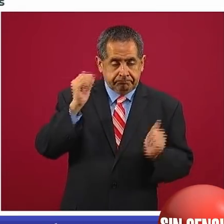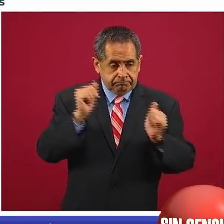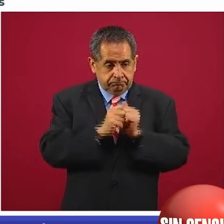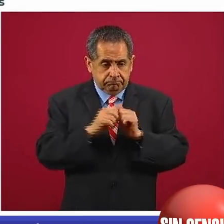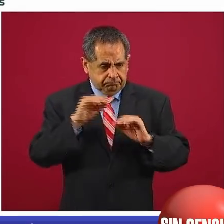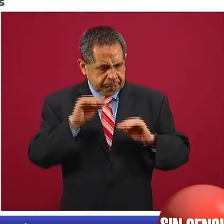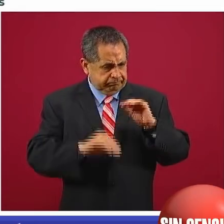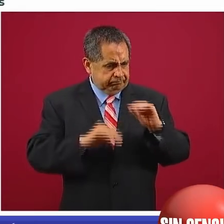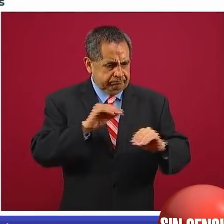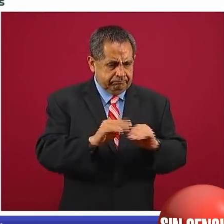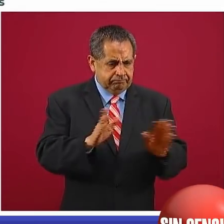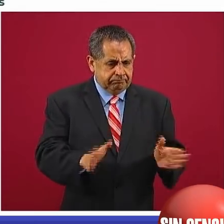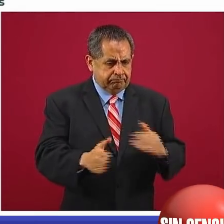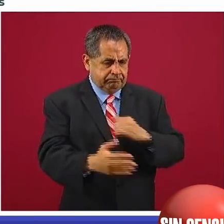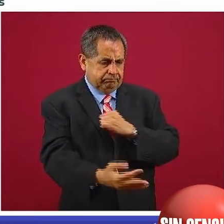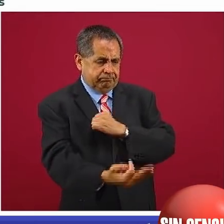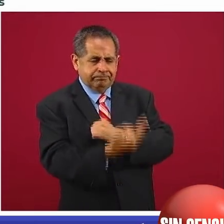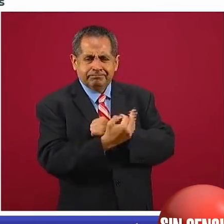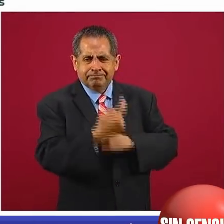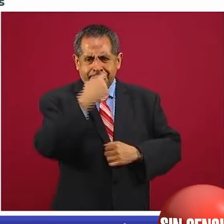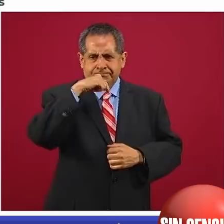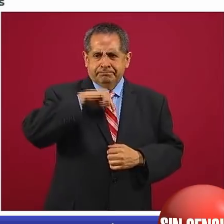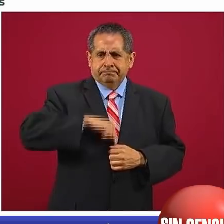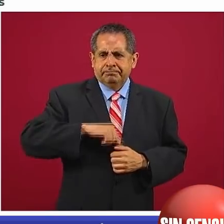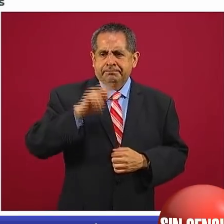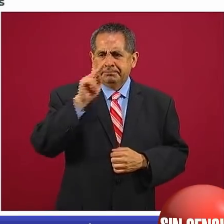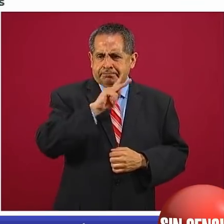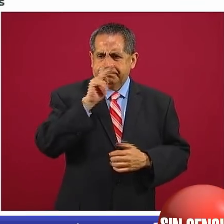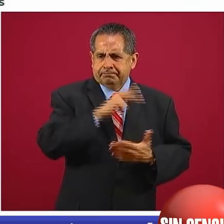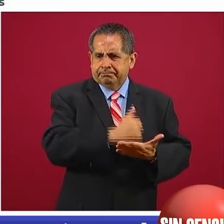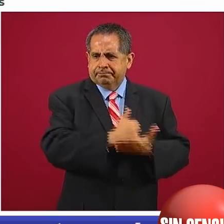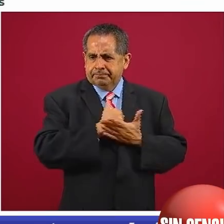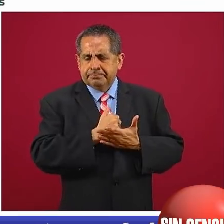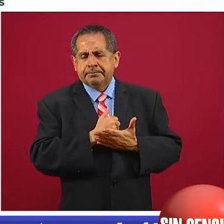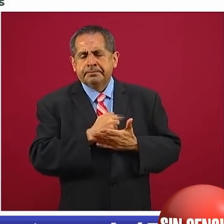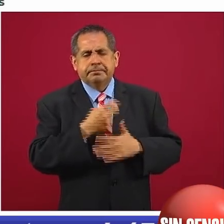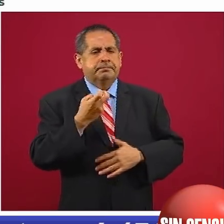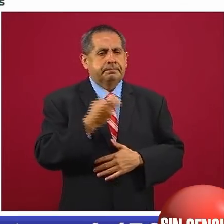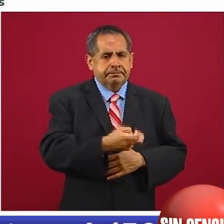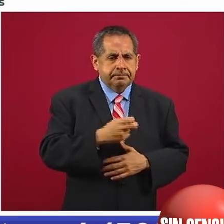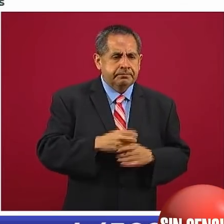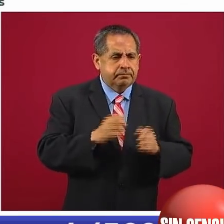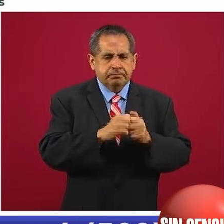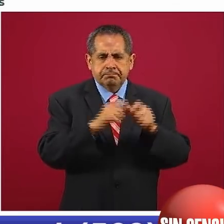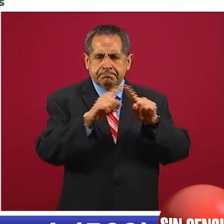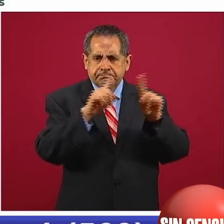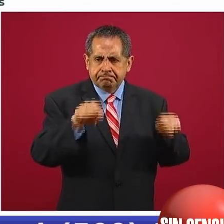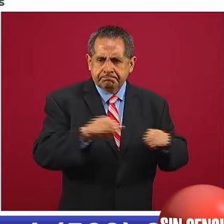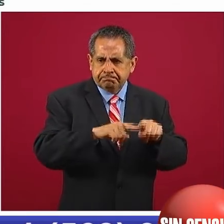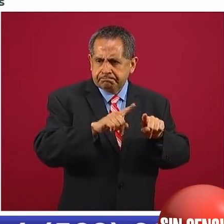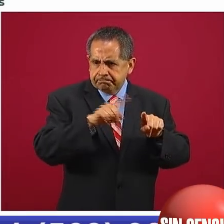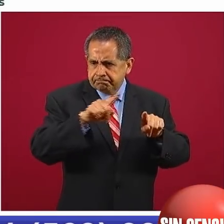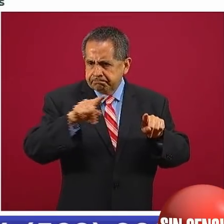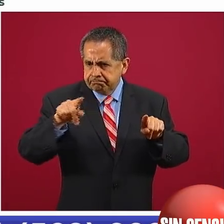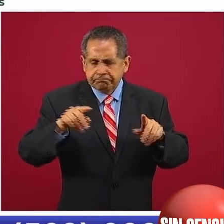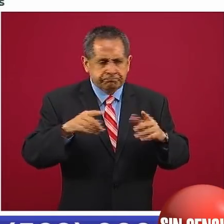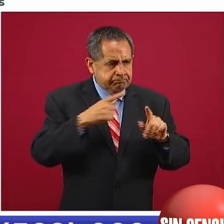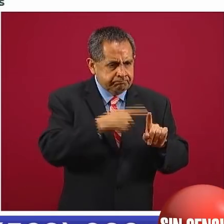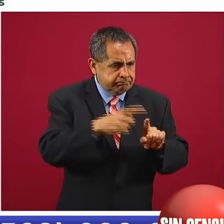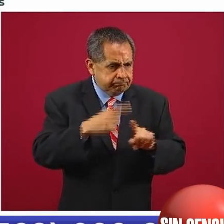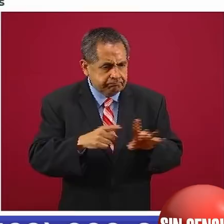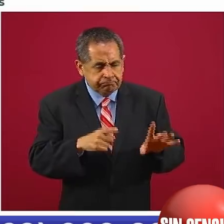que tuvieran los equipos necesarios, los ventiladores mecánicos, los monitores y sobre todo